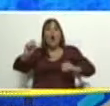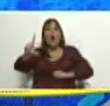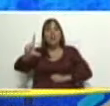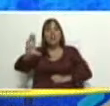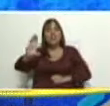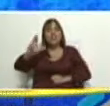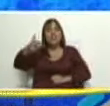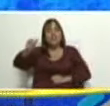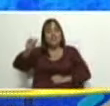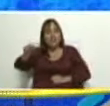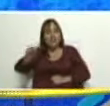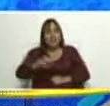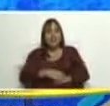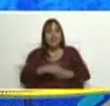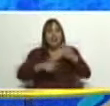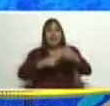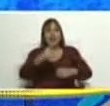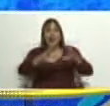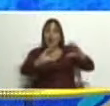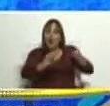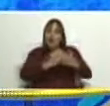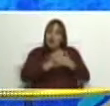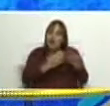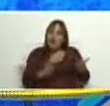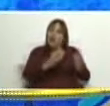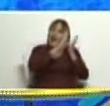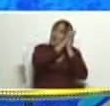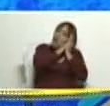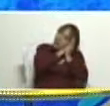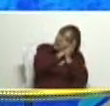Es un plan colchón noble para dormir.